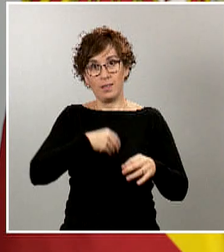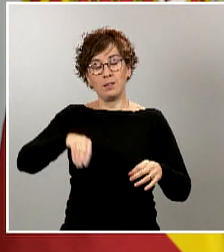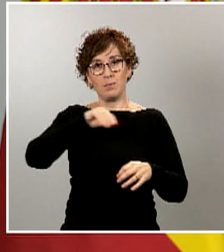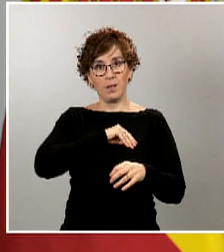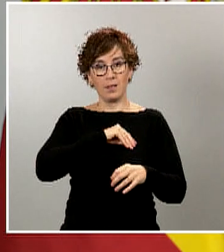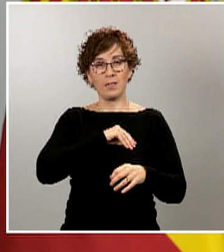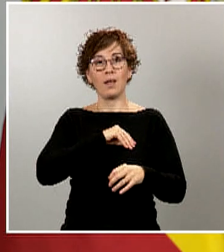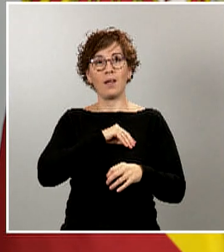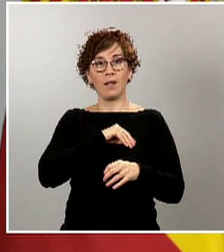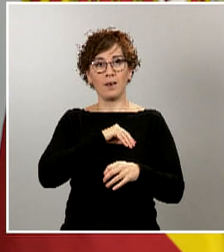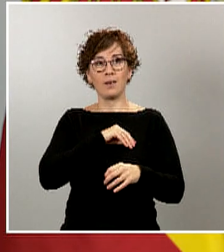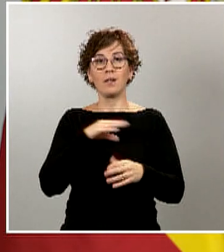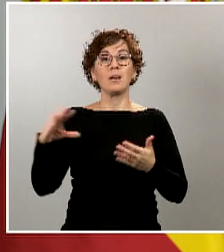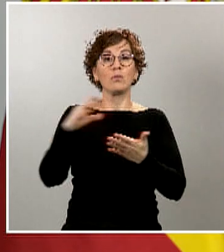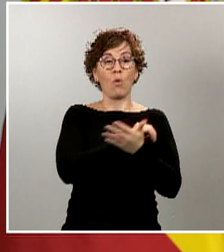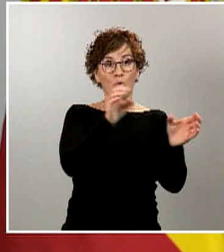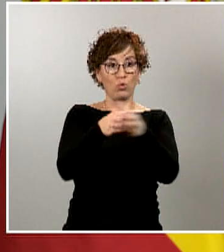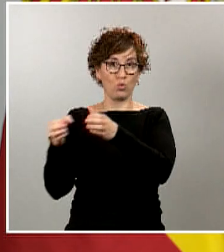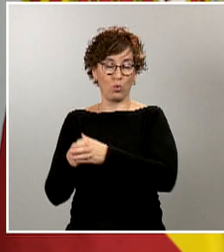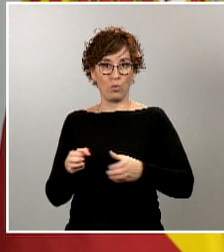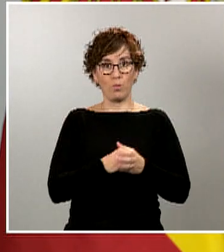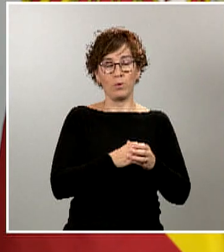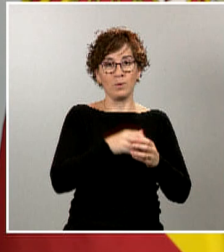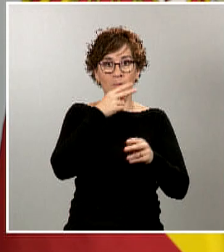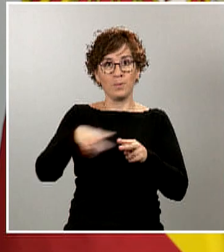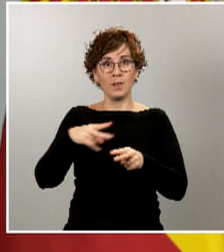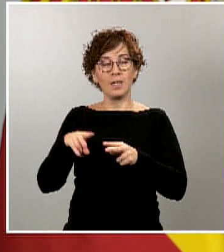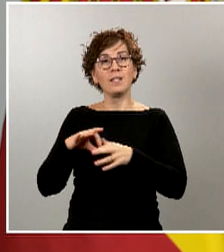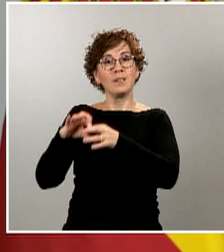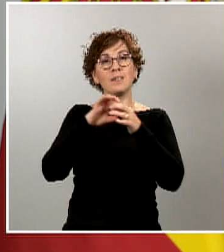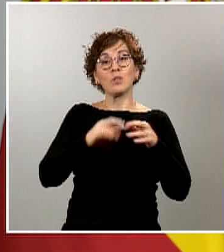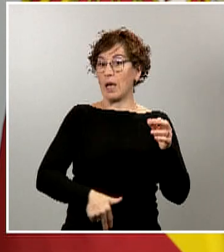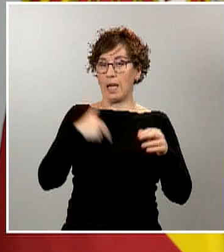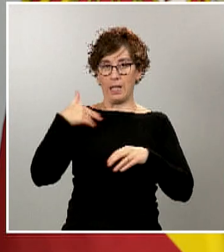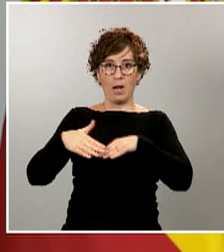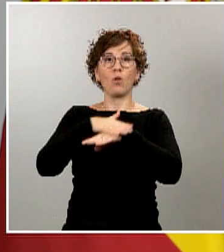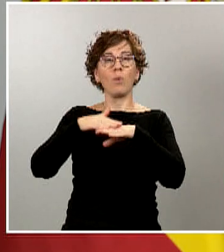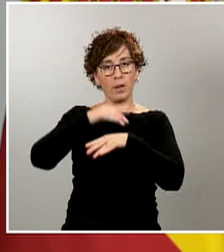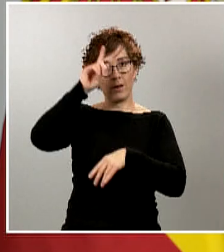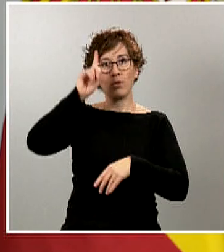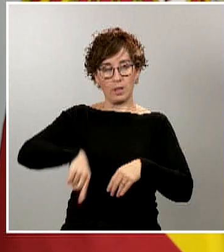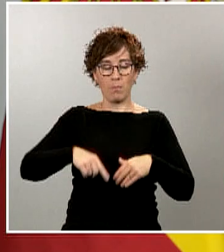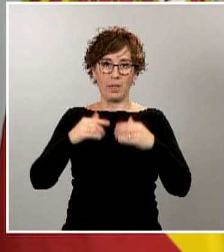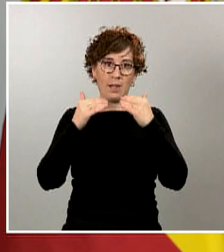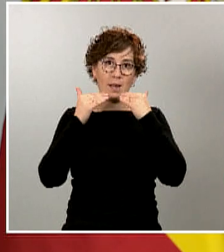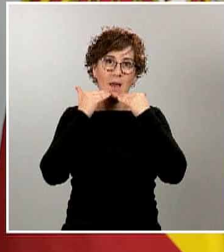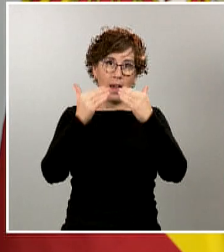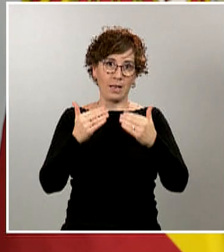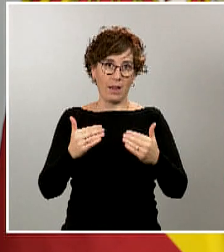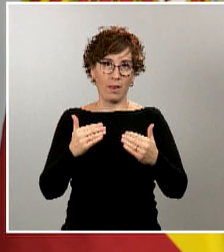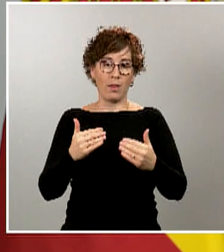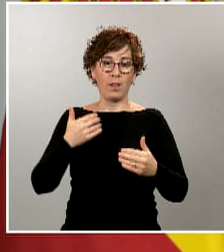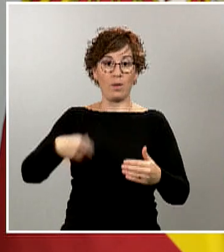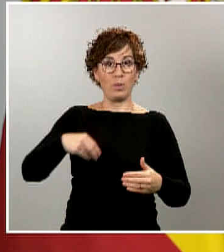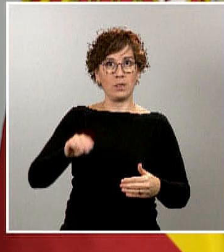tener todas las fuerzas políticas y que desde luego el Gobierno en su conjunto agradece esa disposición que hoy tuvieron los presidentes de comunidad